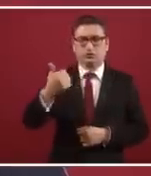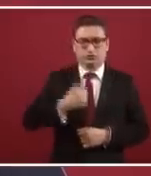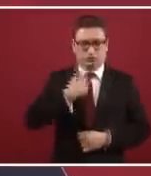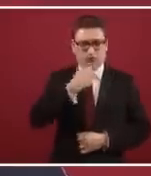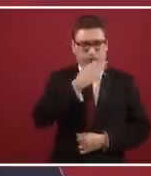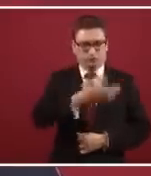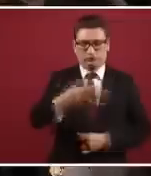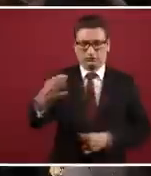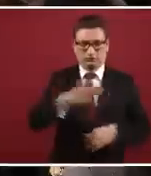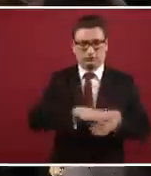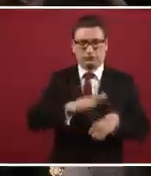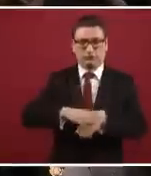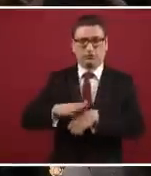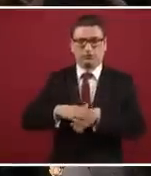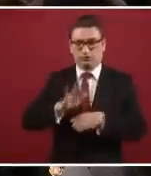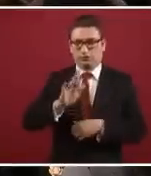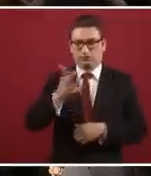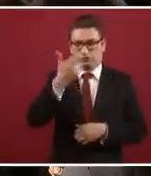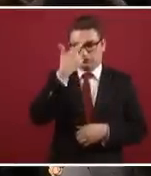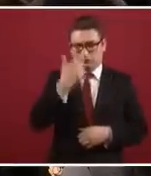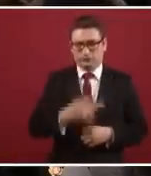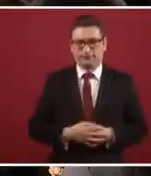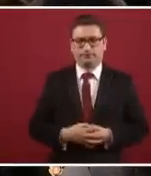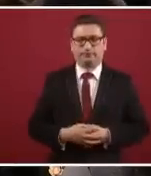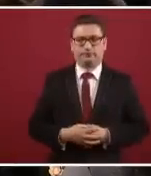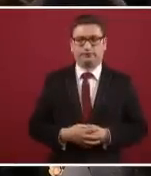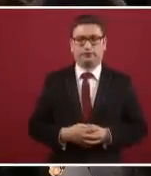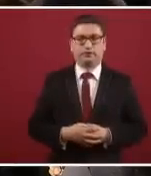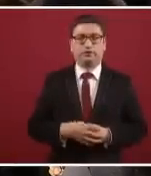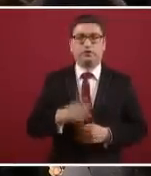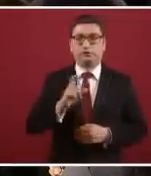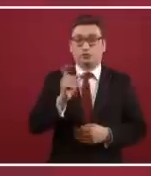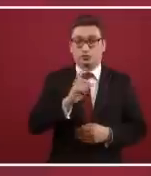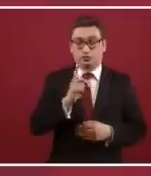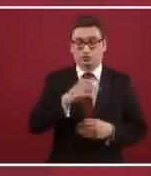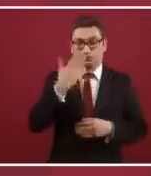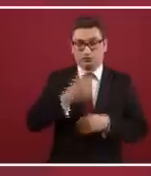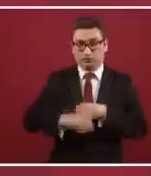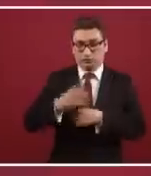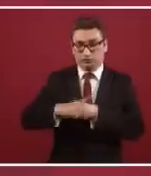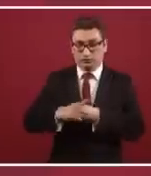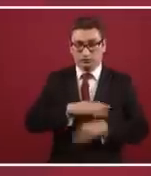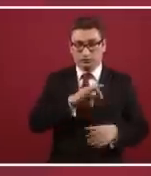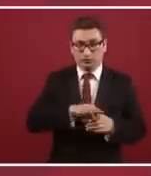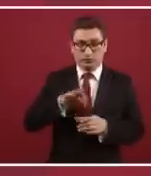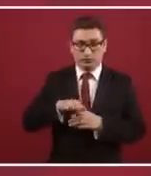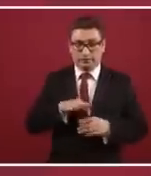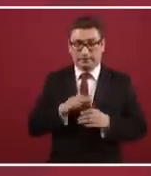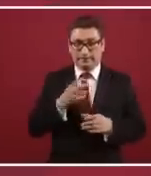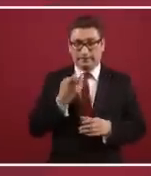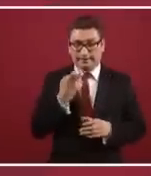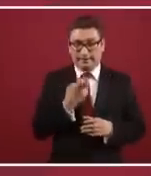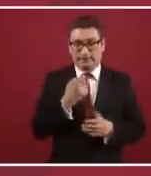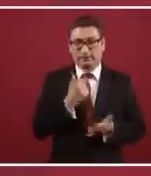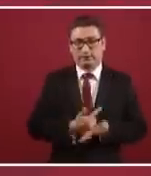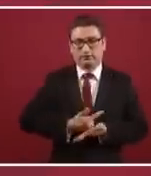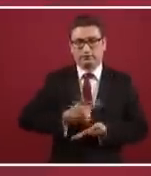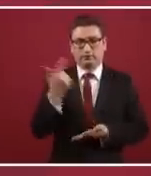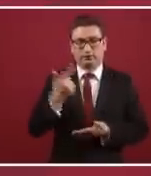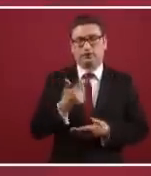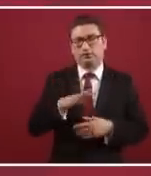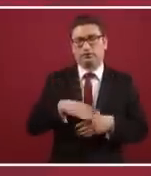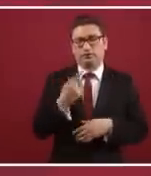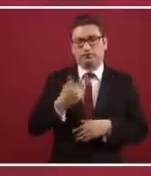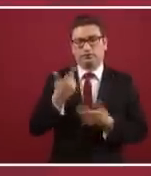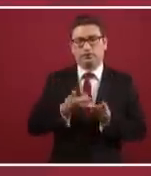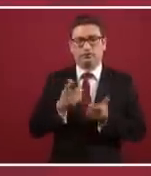recordar, que los delitos electorales son delitos graves y que